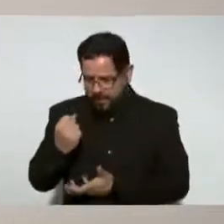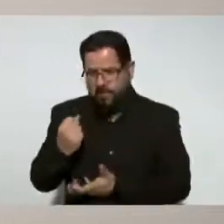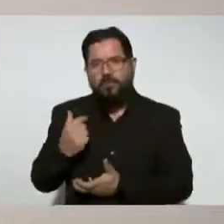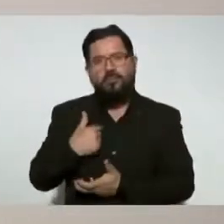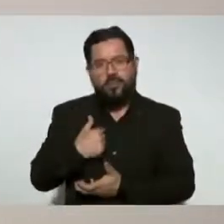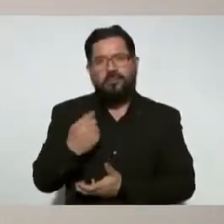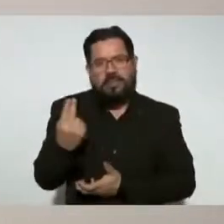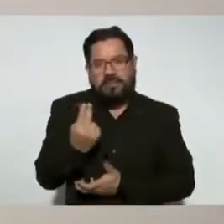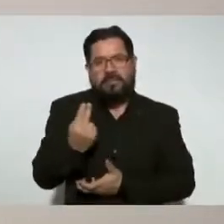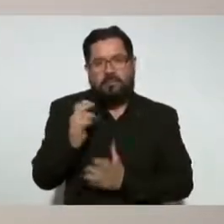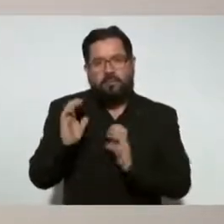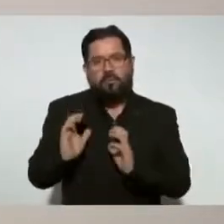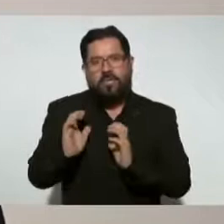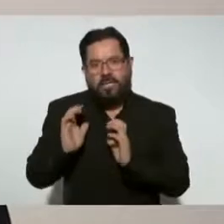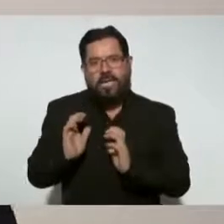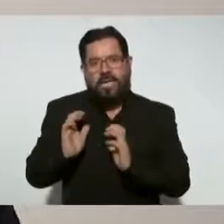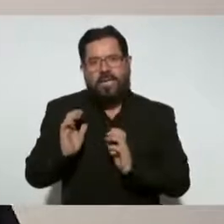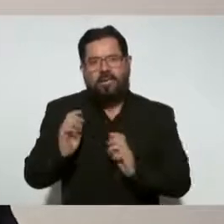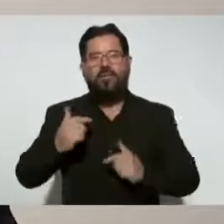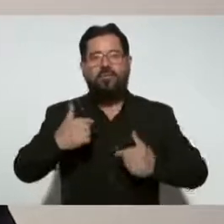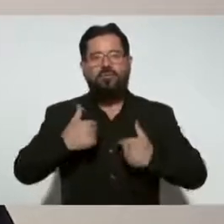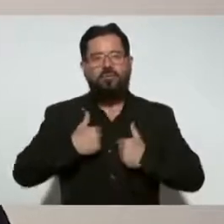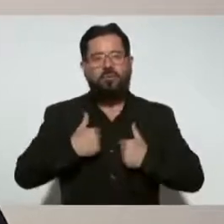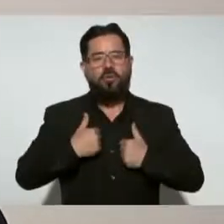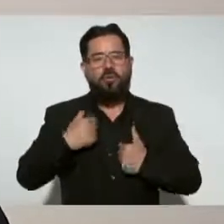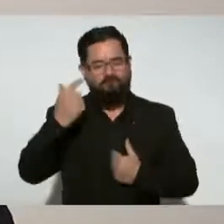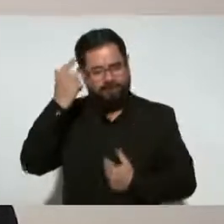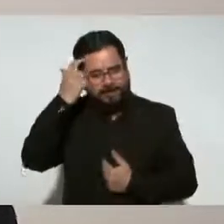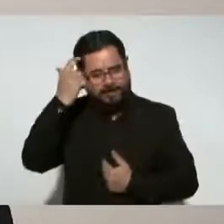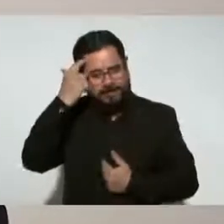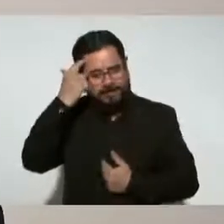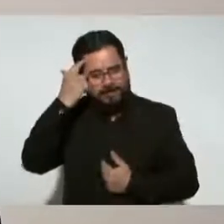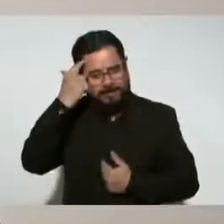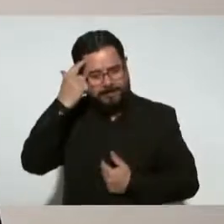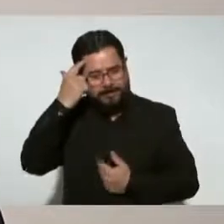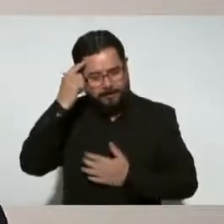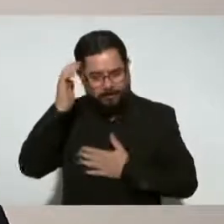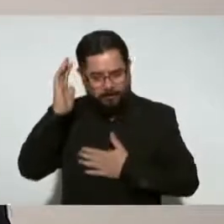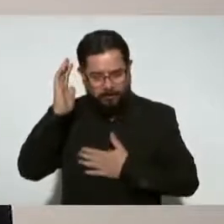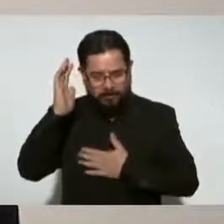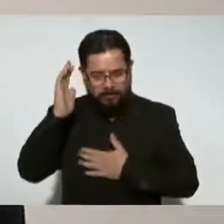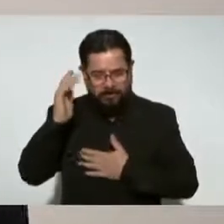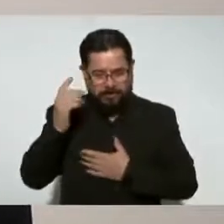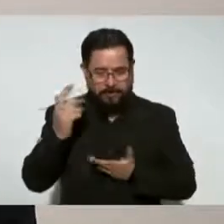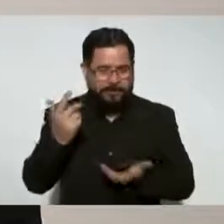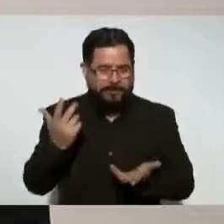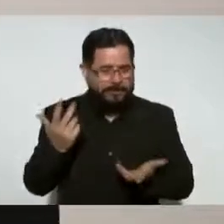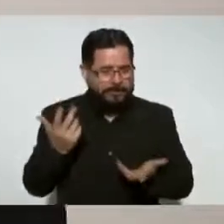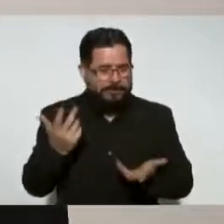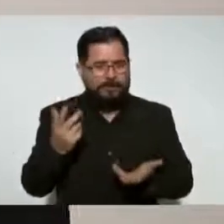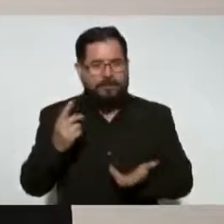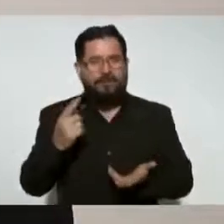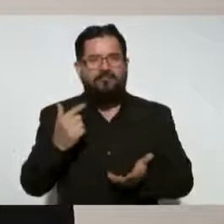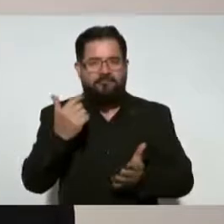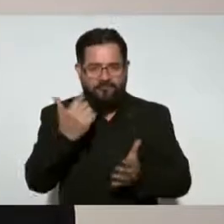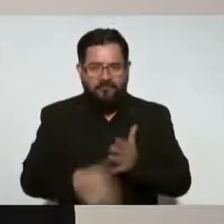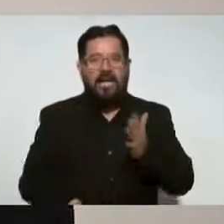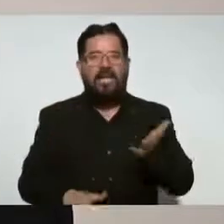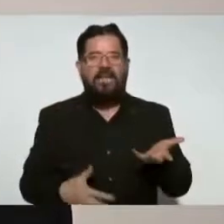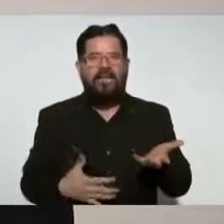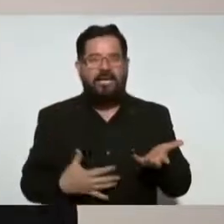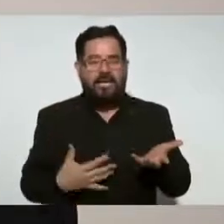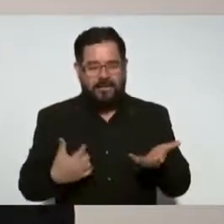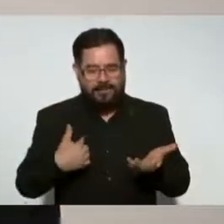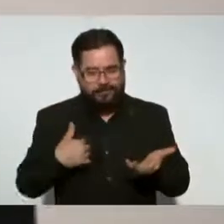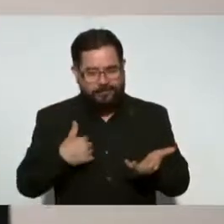presente, y es un compromiso que no hemos podido cumplir, pero que lo vamos